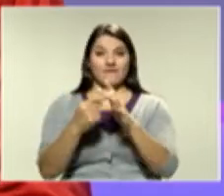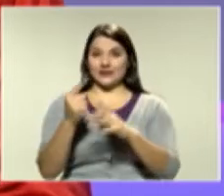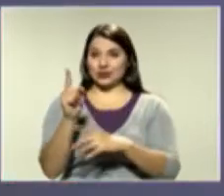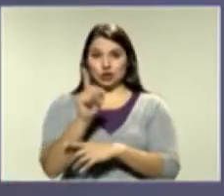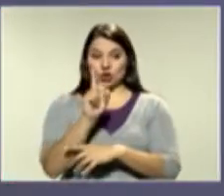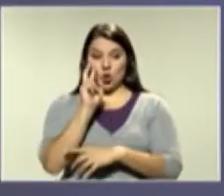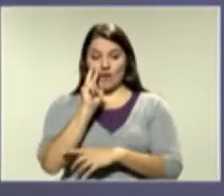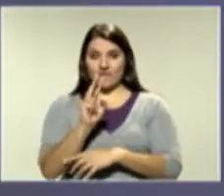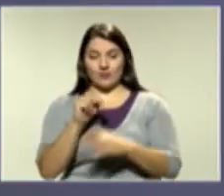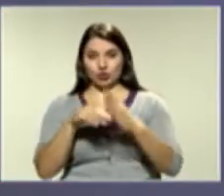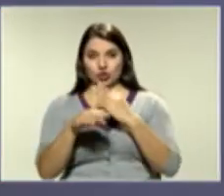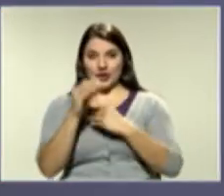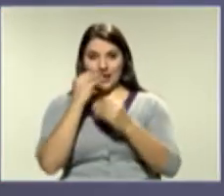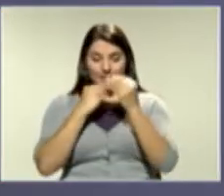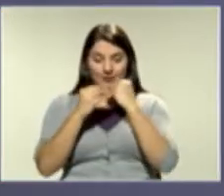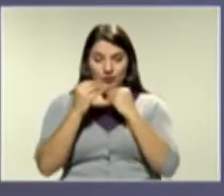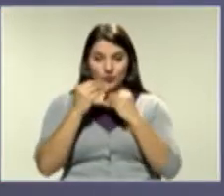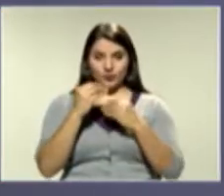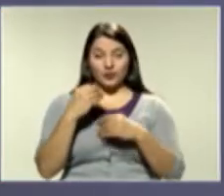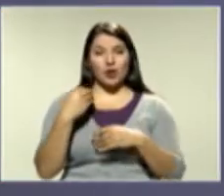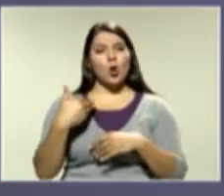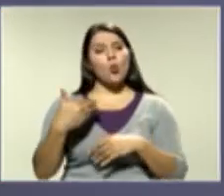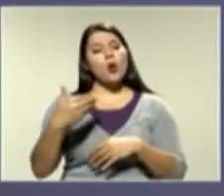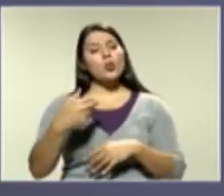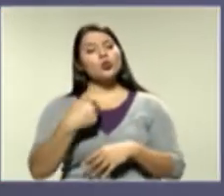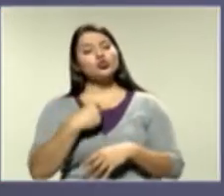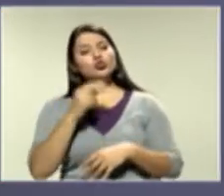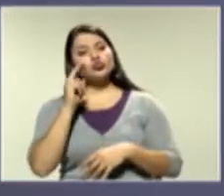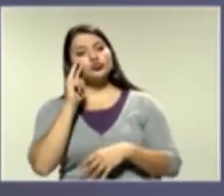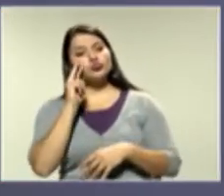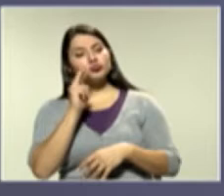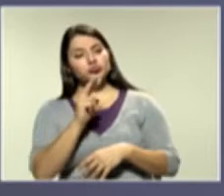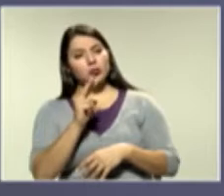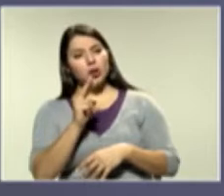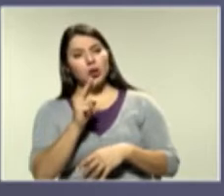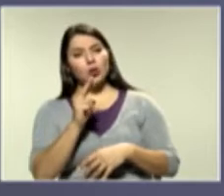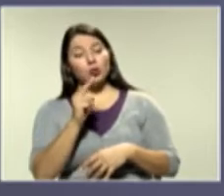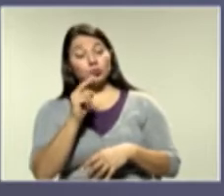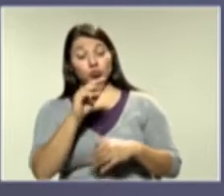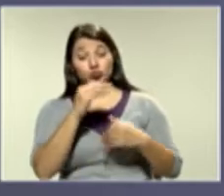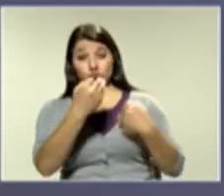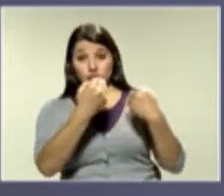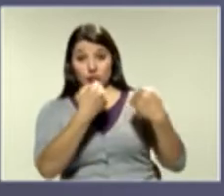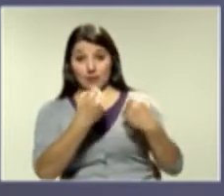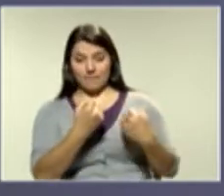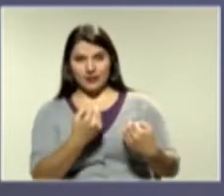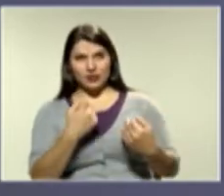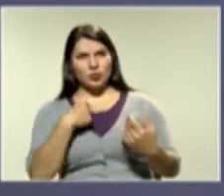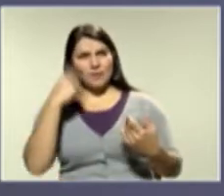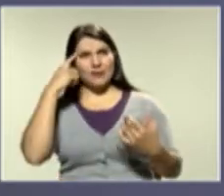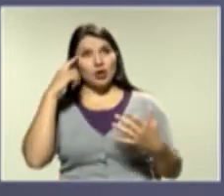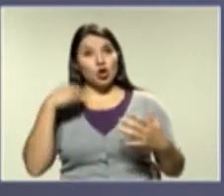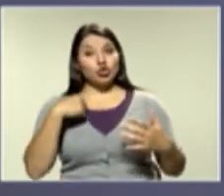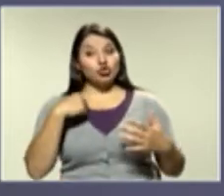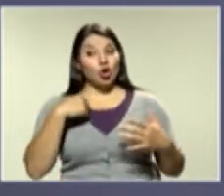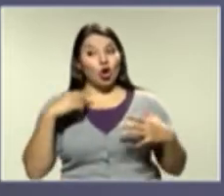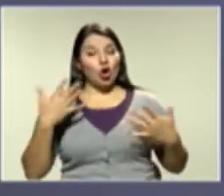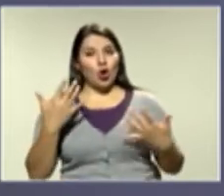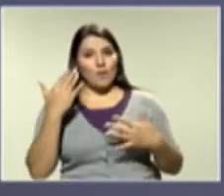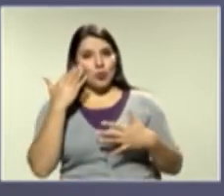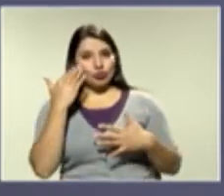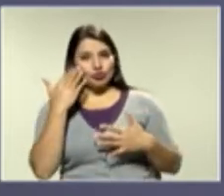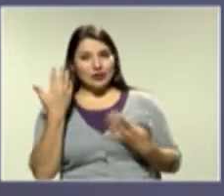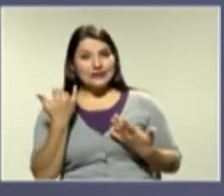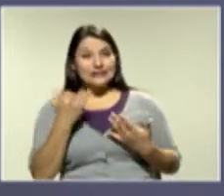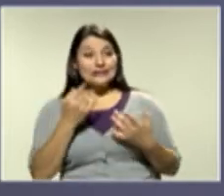alimentos. Cuando uno escucha algo tan serio como lo que usted acaba de exponer, dice, bueno, ¿y cómo sé si lo que me provocó